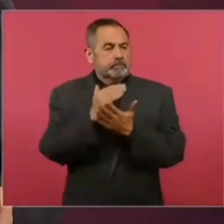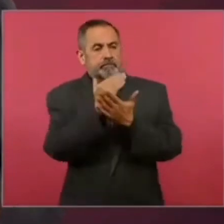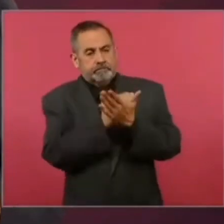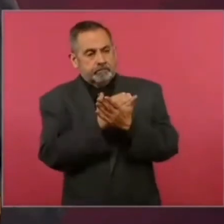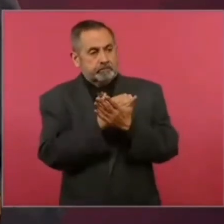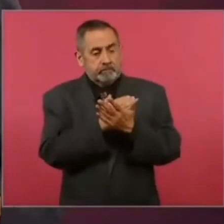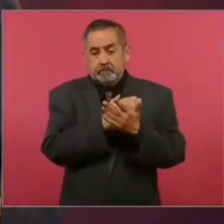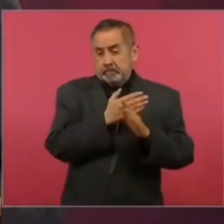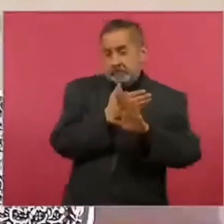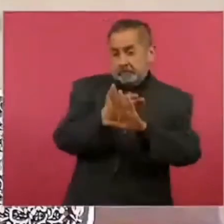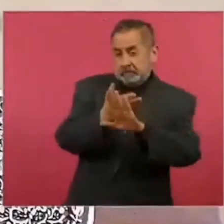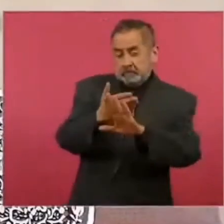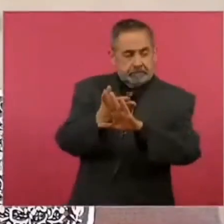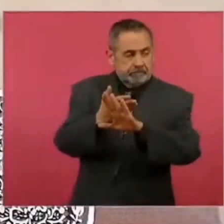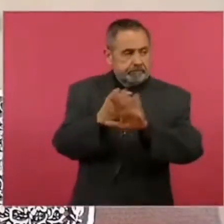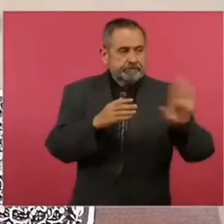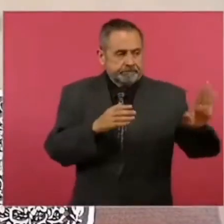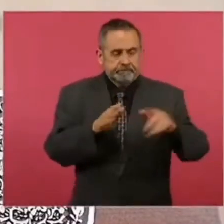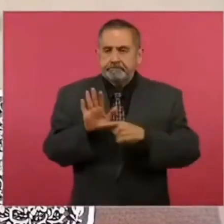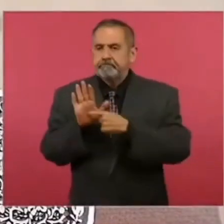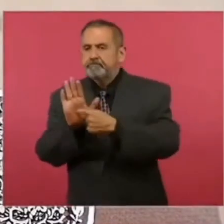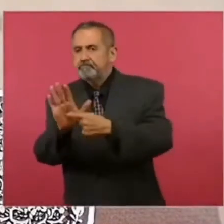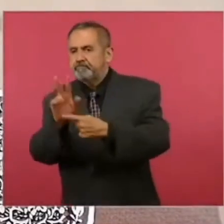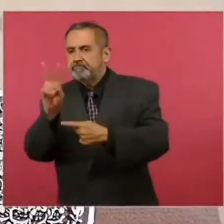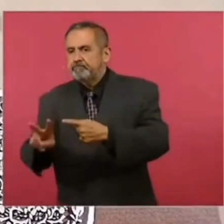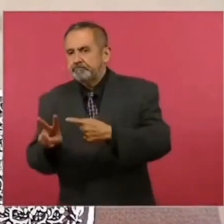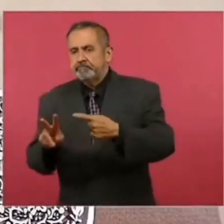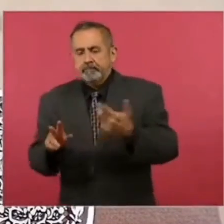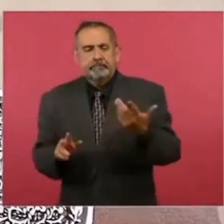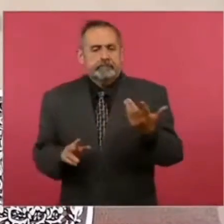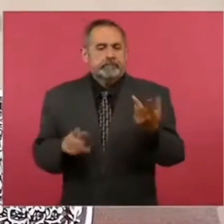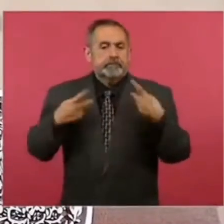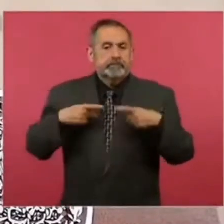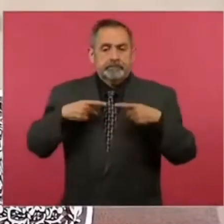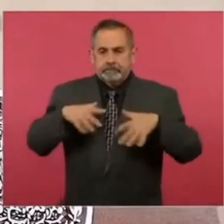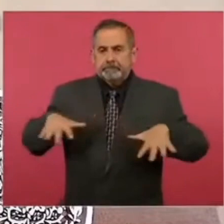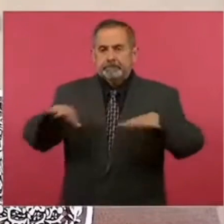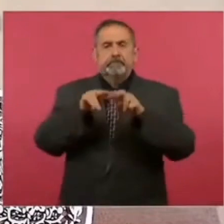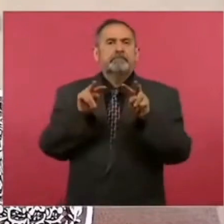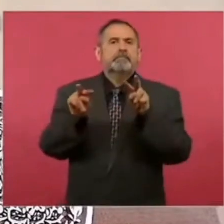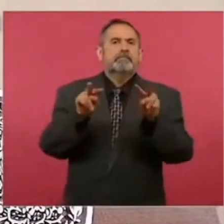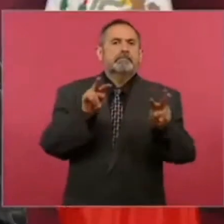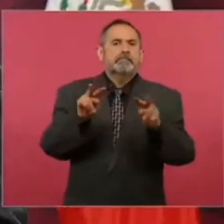contrarrestar la campaña, que la gente